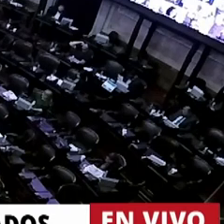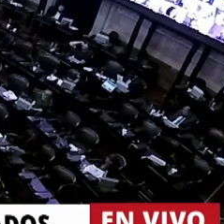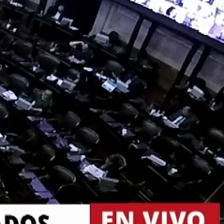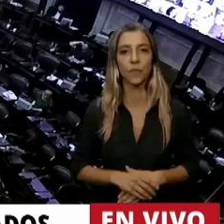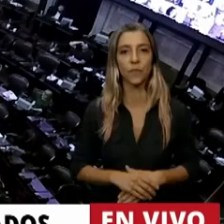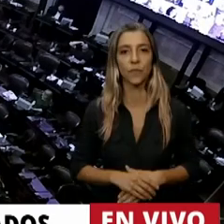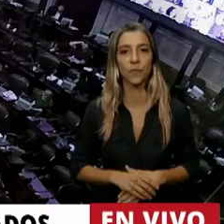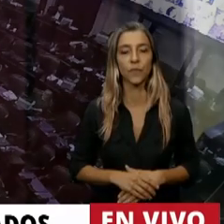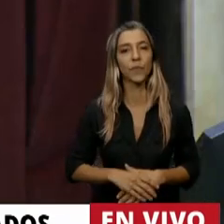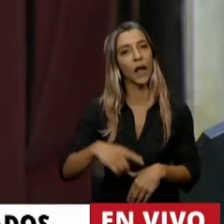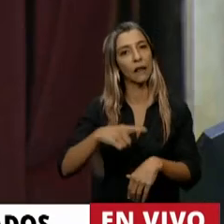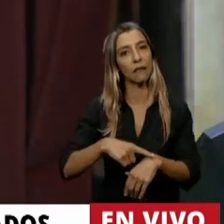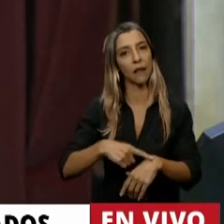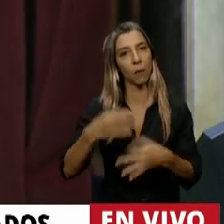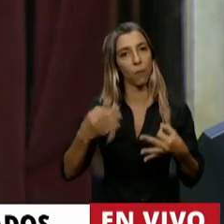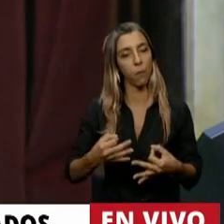Tiempo.